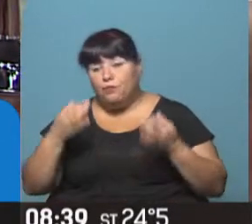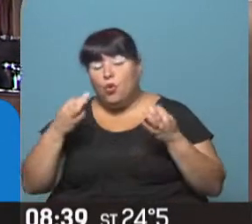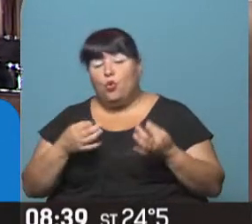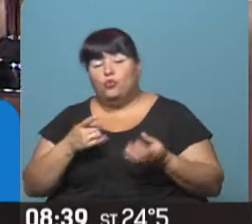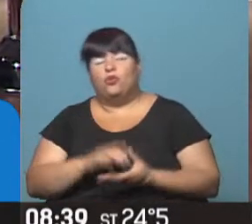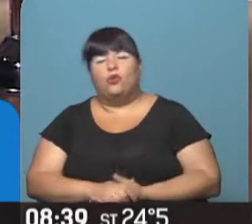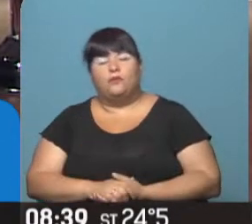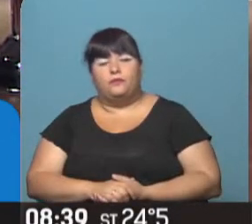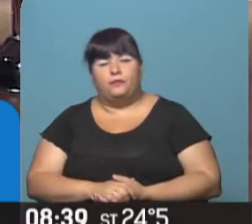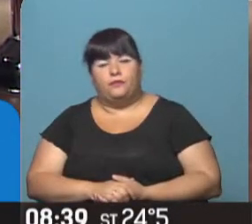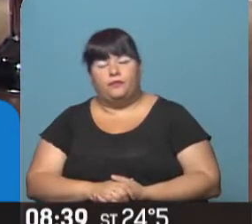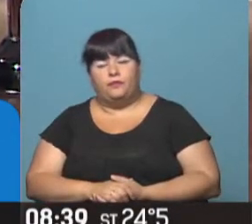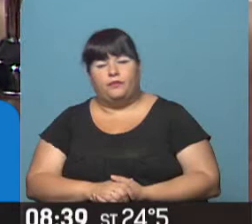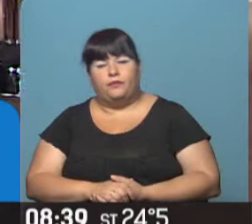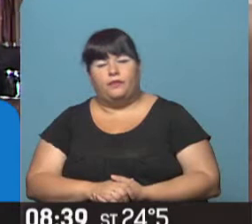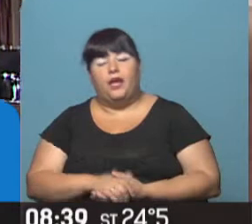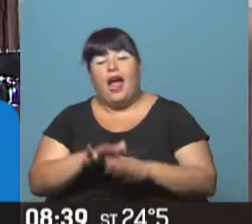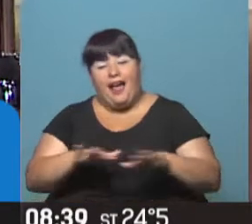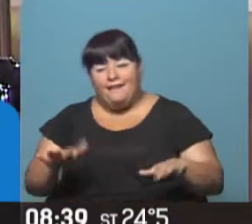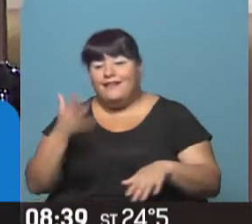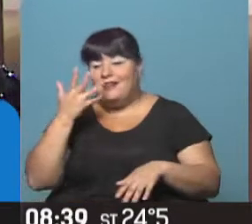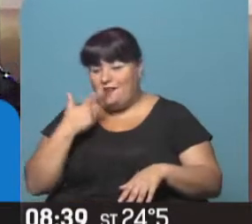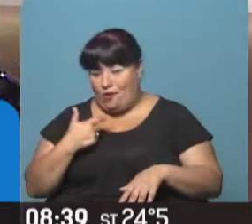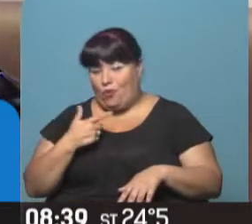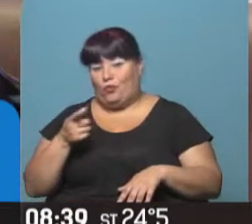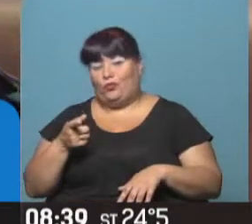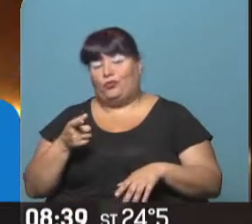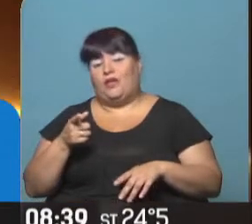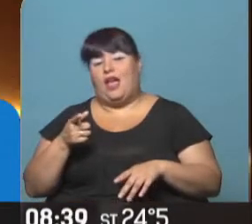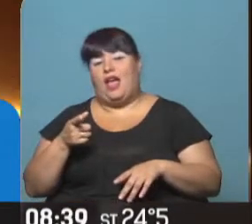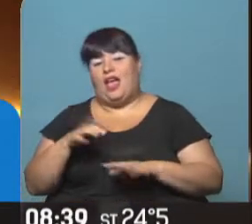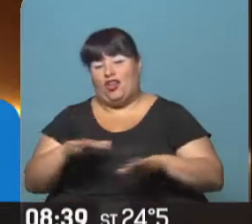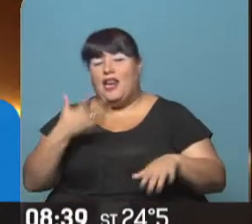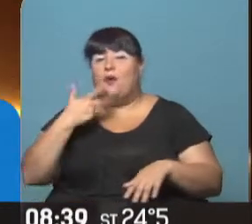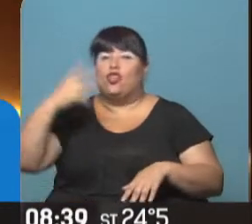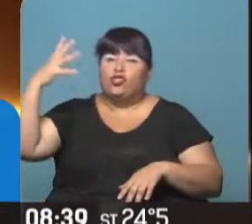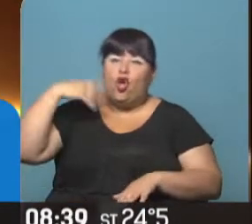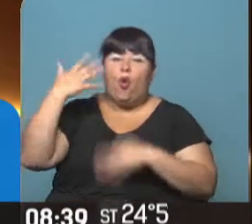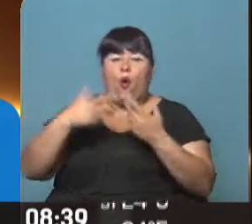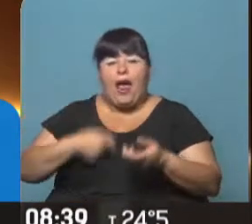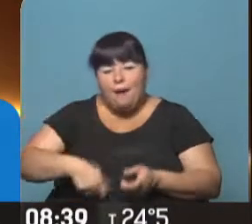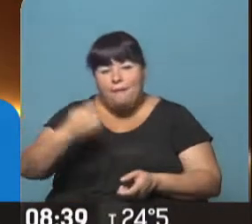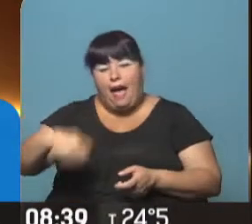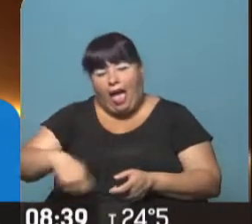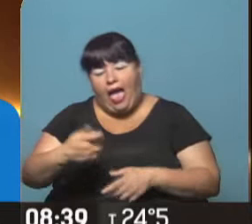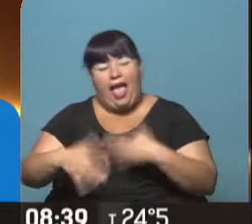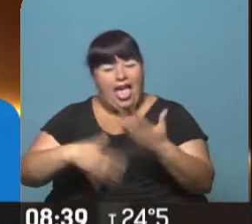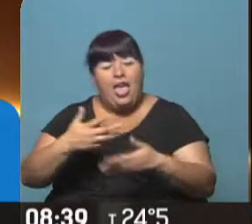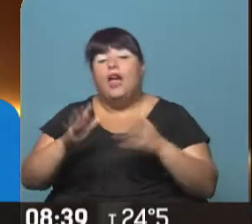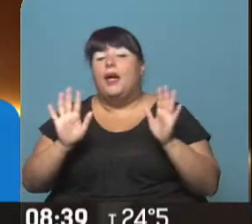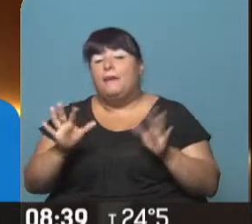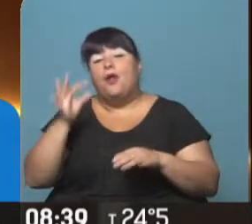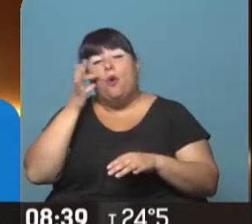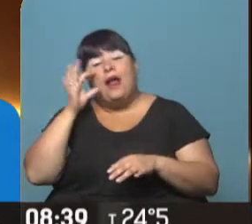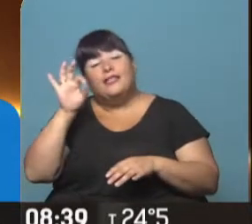justamente a los chicos les gusta estar al sol, juegan con la palita, pero